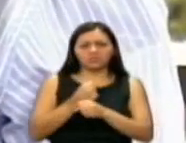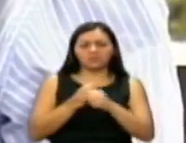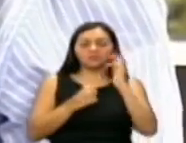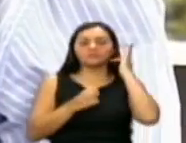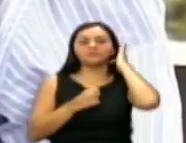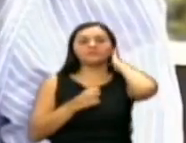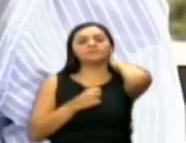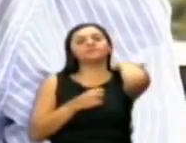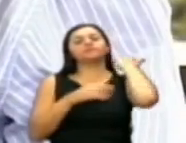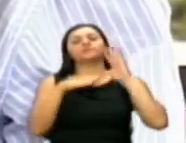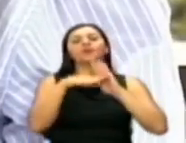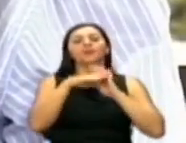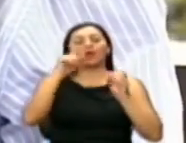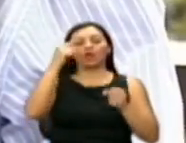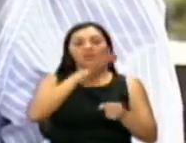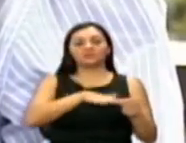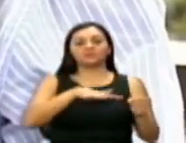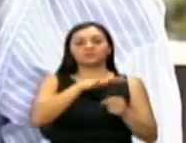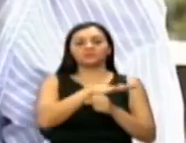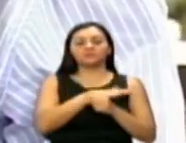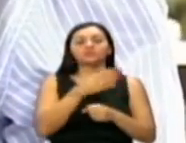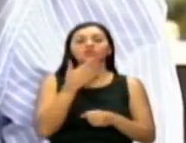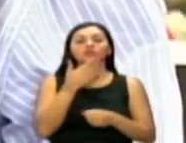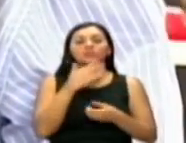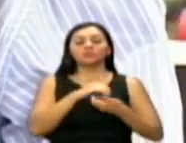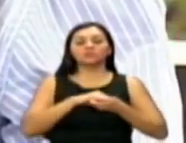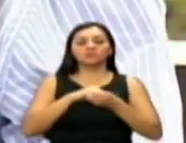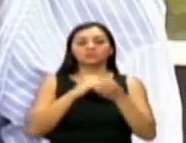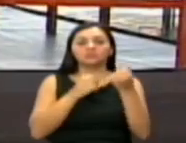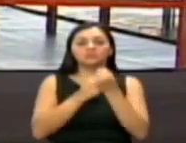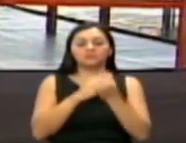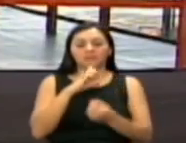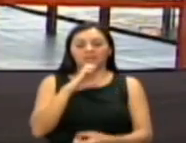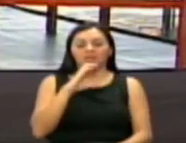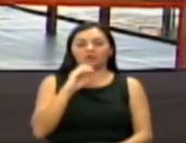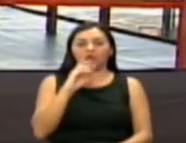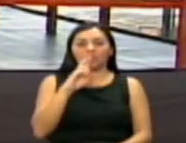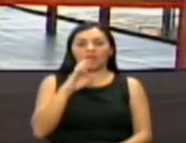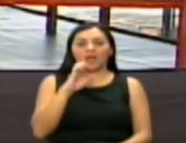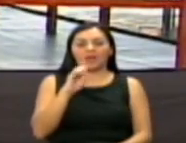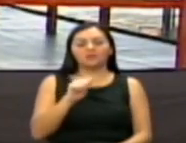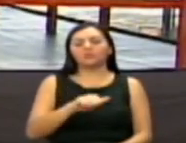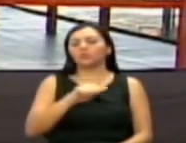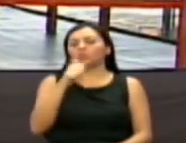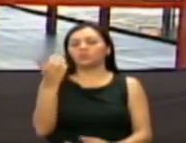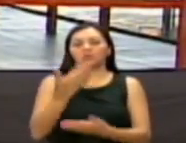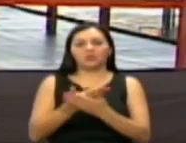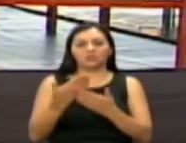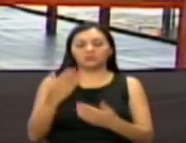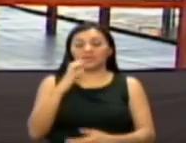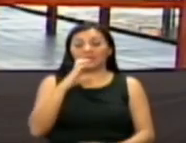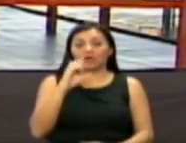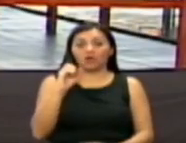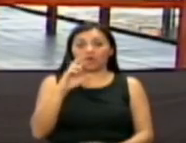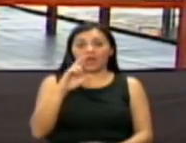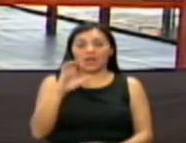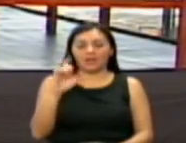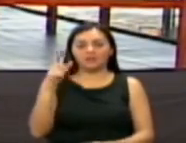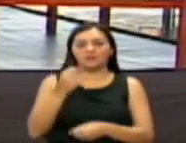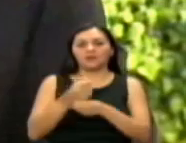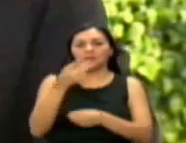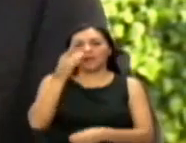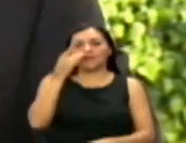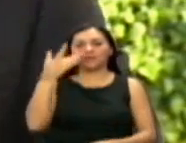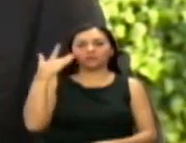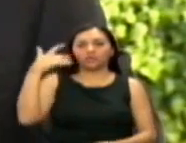Estado, un apoyo a través de la ECORAE también? Sí, eso es otra cosa, ¿no? La ECORAE es para trabajo en Amazonía, y por supuesto